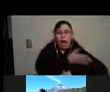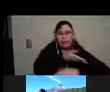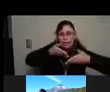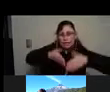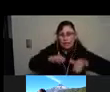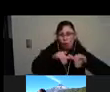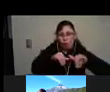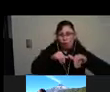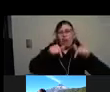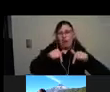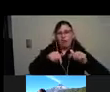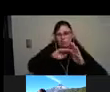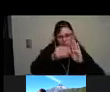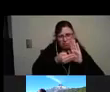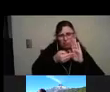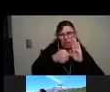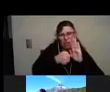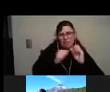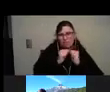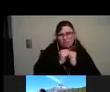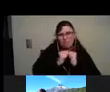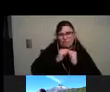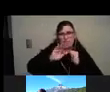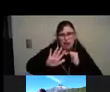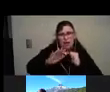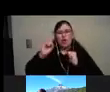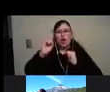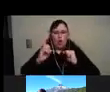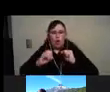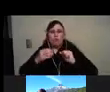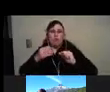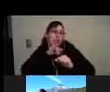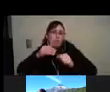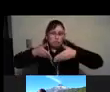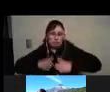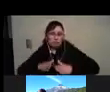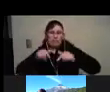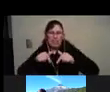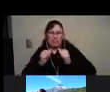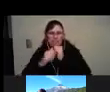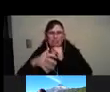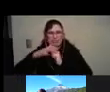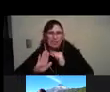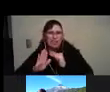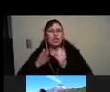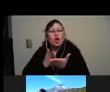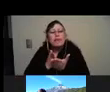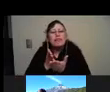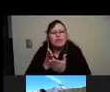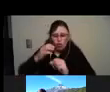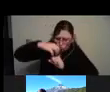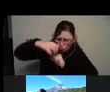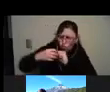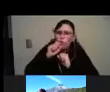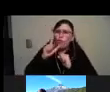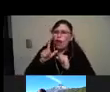¿ya? O si hay presencia de crisis convulsiva o no, ¿ya? Pero en general, cuando hablamos de parálisis cerebral, es